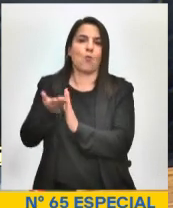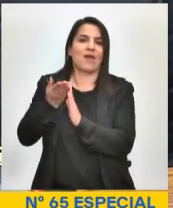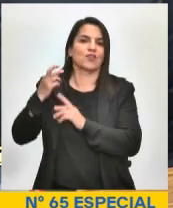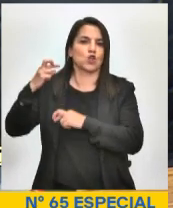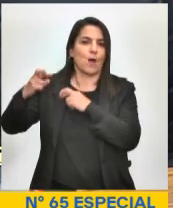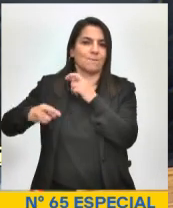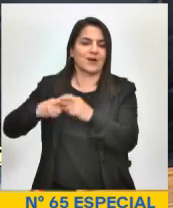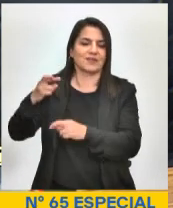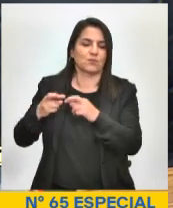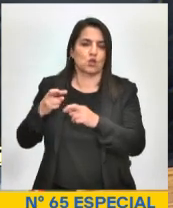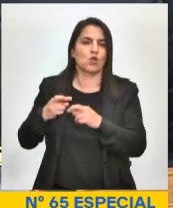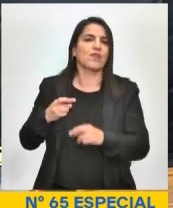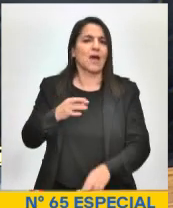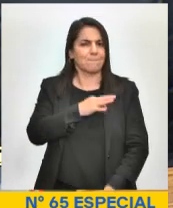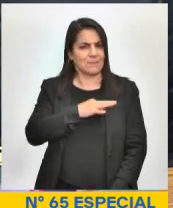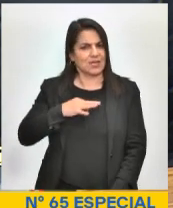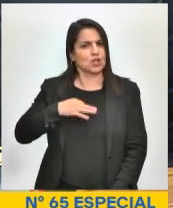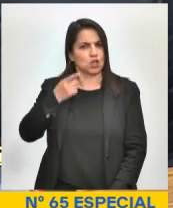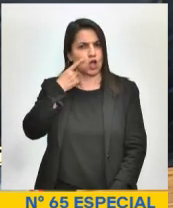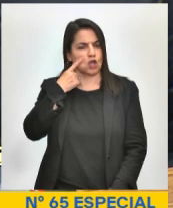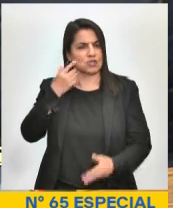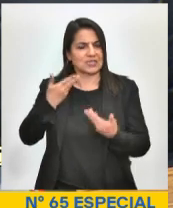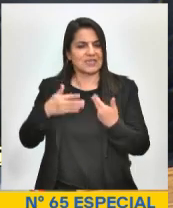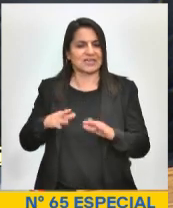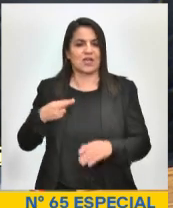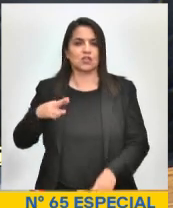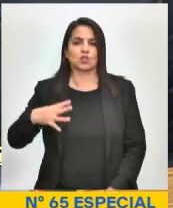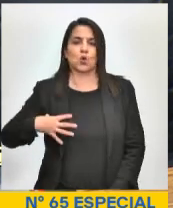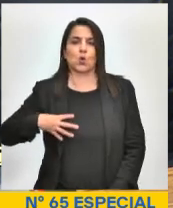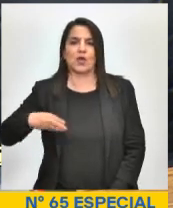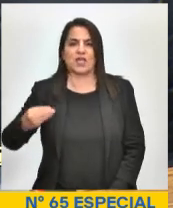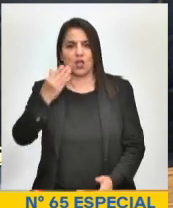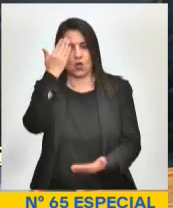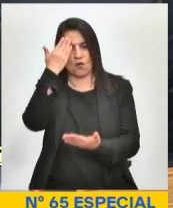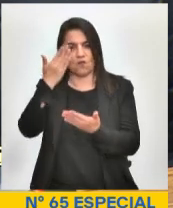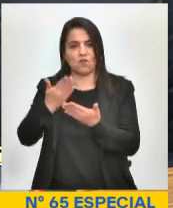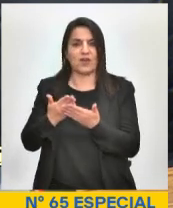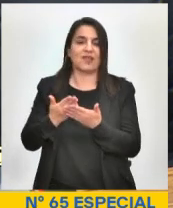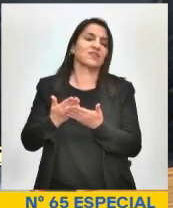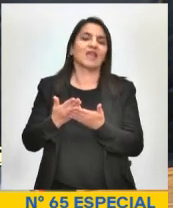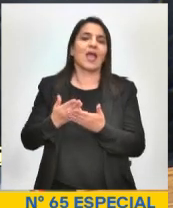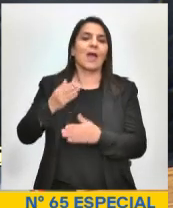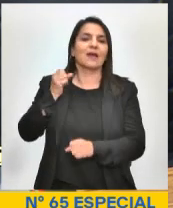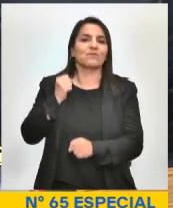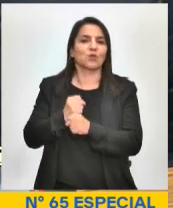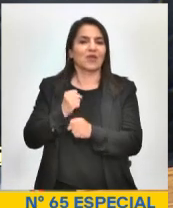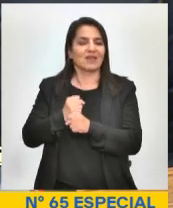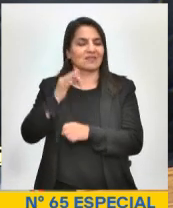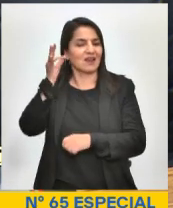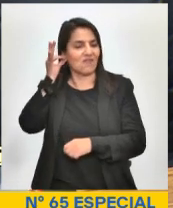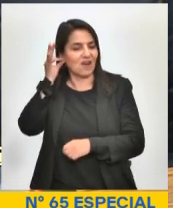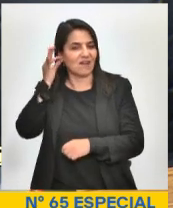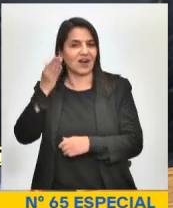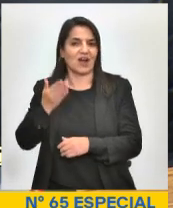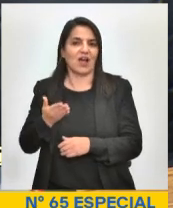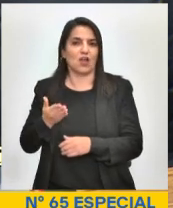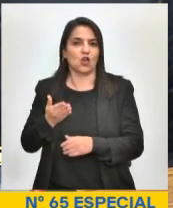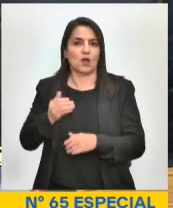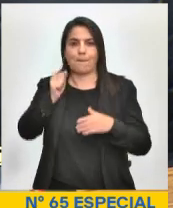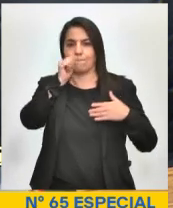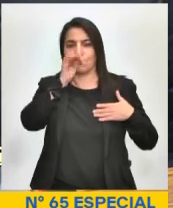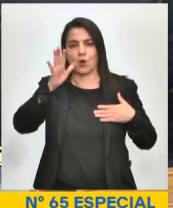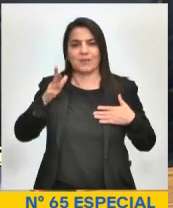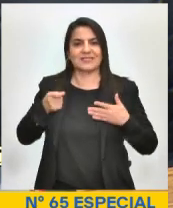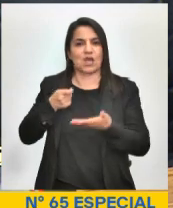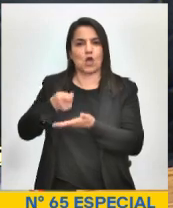mismo declaró conocer y que su hija señaló ante una empleada de la empresa involucrada en el proyecto inmobiliario donde celebró una promesa de compraventa que después intentó